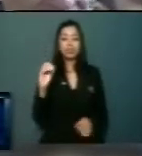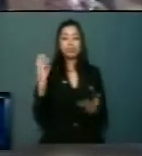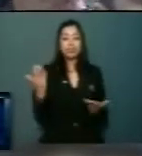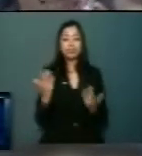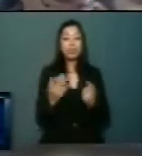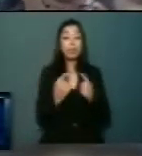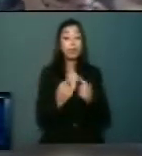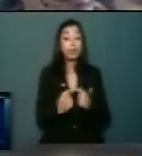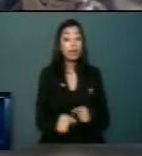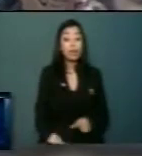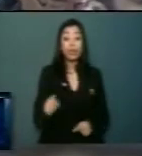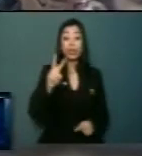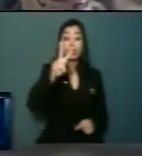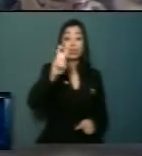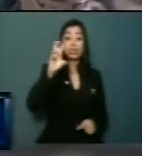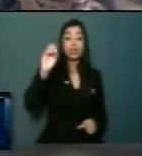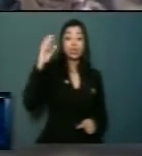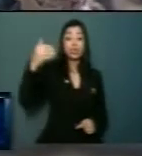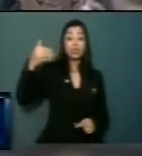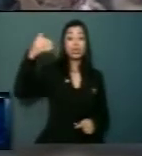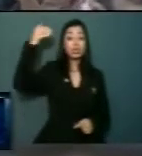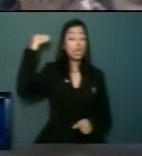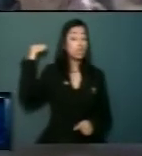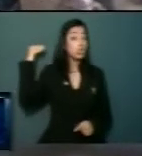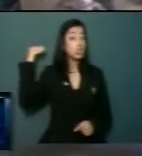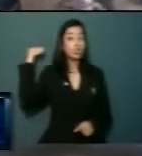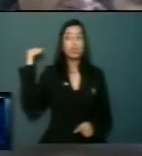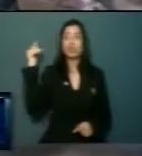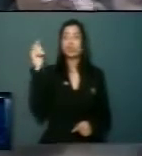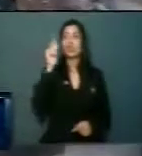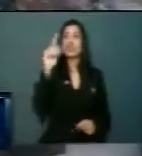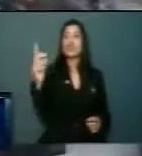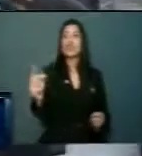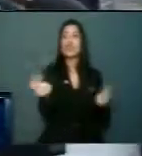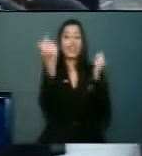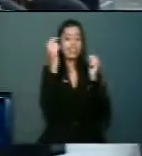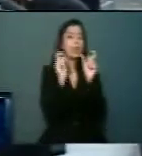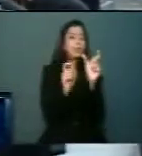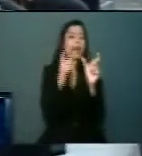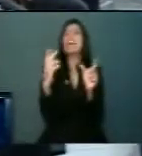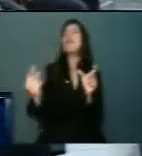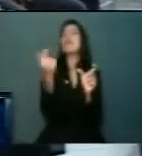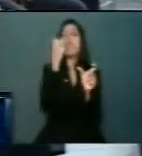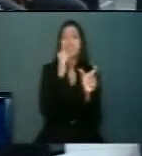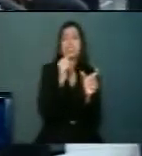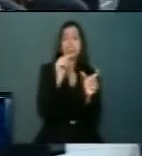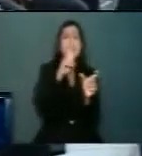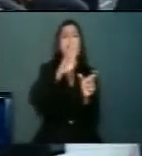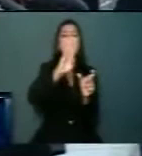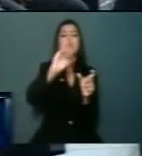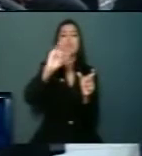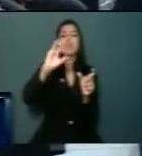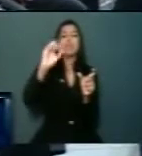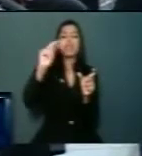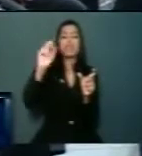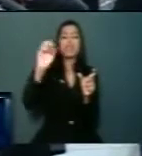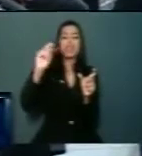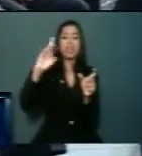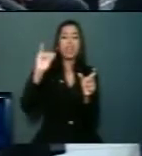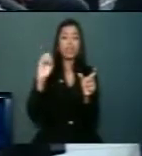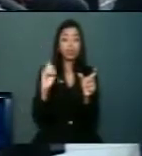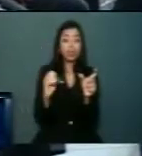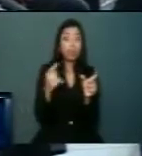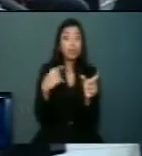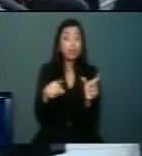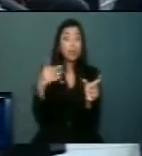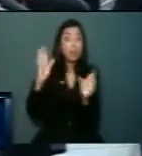200 años que suscriben no lo son. No ha sido fácil desde ese 5 de noviembre de 1811, donde se realizó